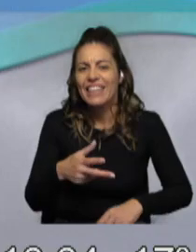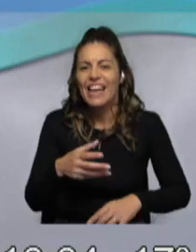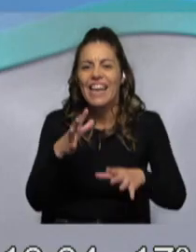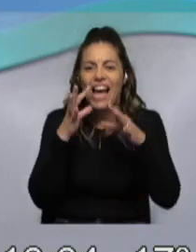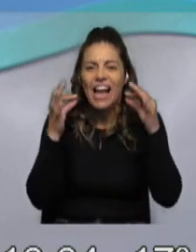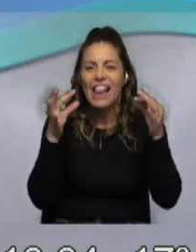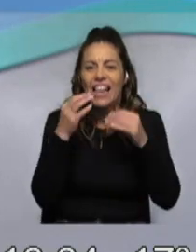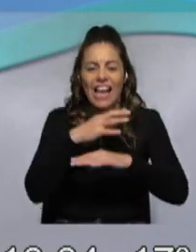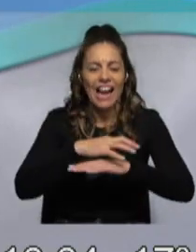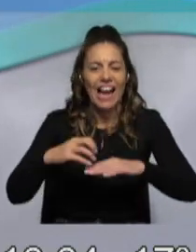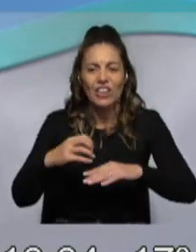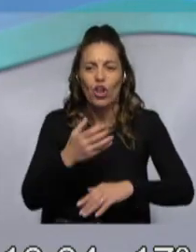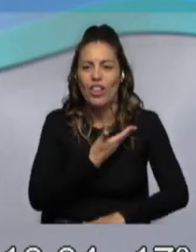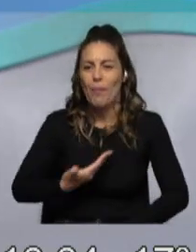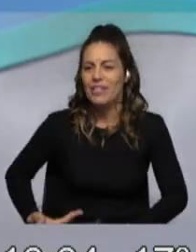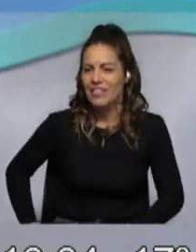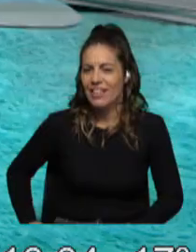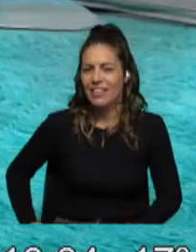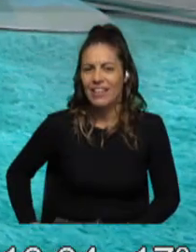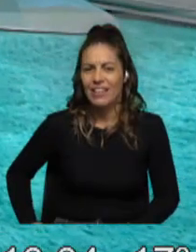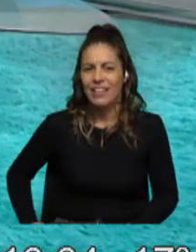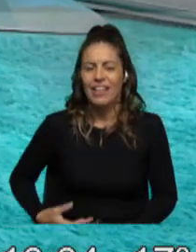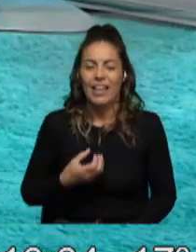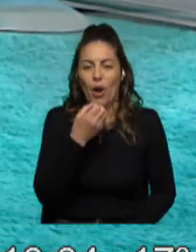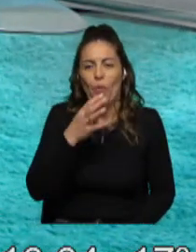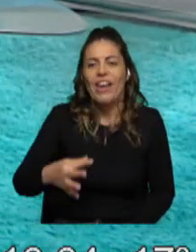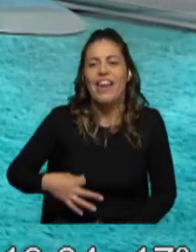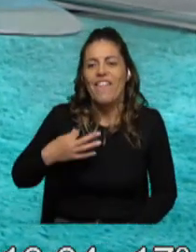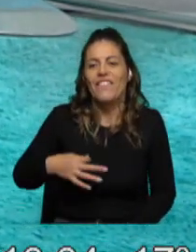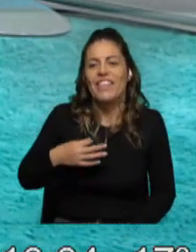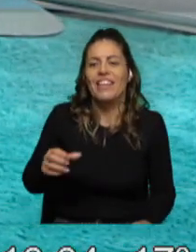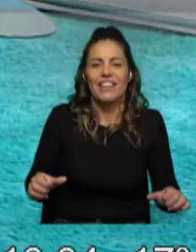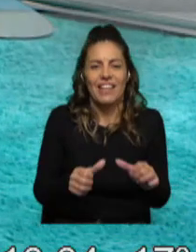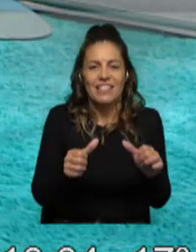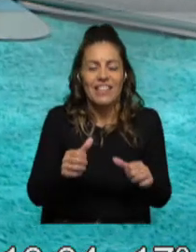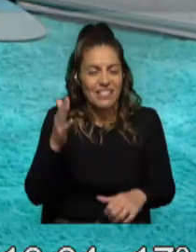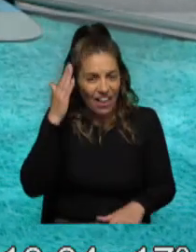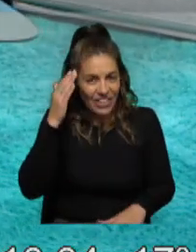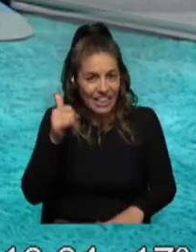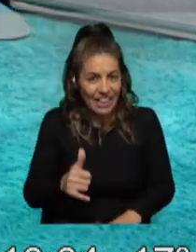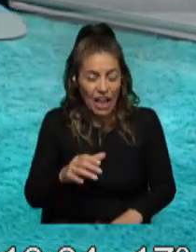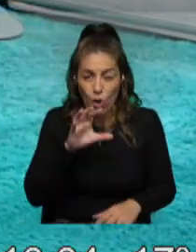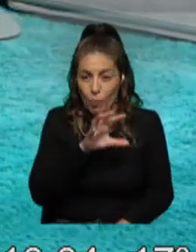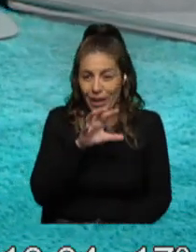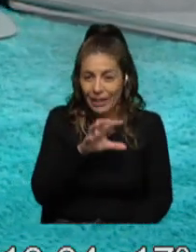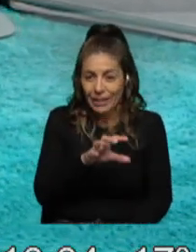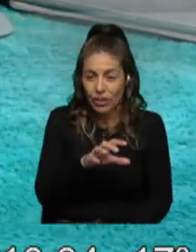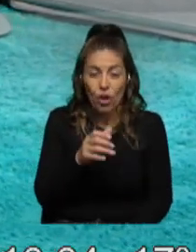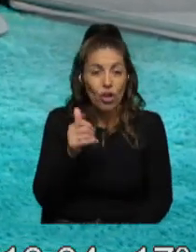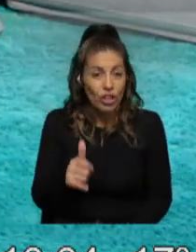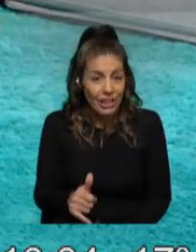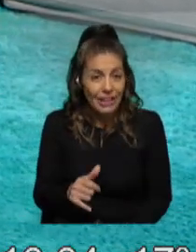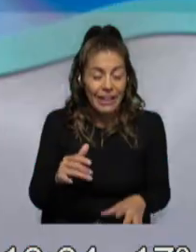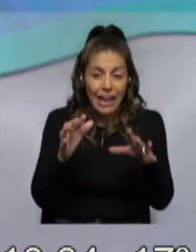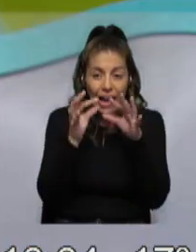presidente? ¡Ay! ¡Qué buena vida que llevas! Sabía que tenían un perrito, ¿no? ¡Pará! ¿No tendrá gatos si para eso era